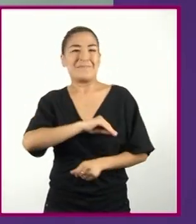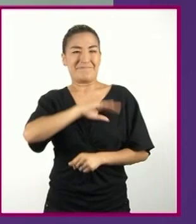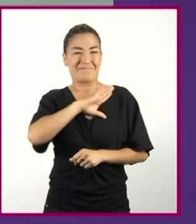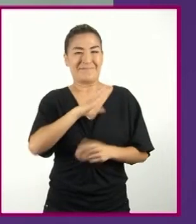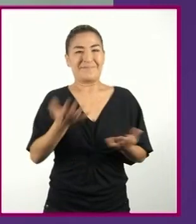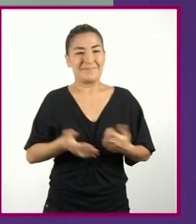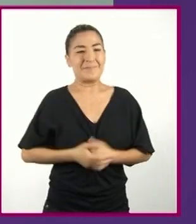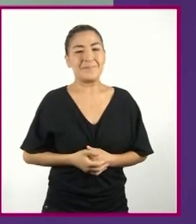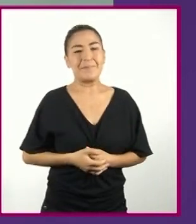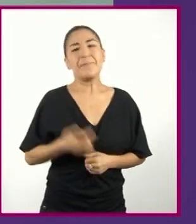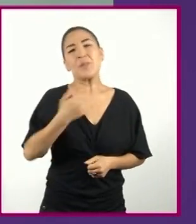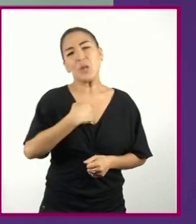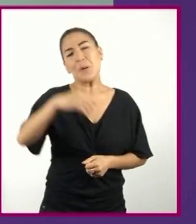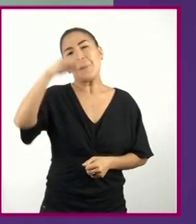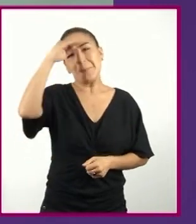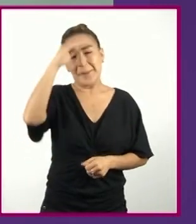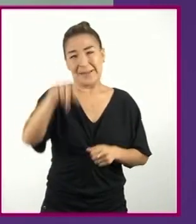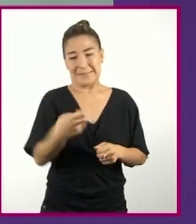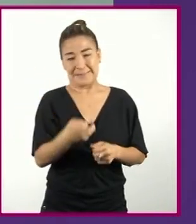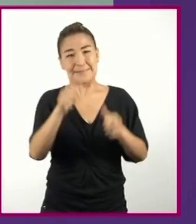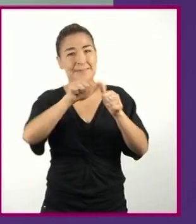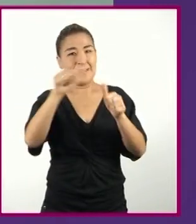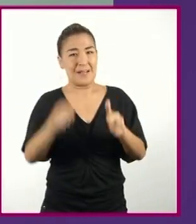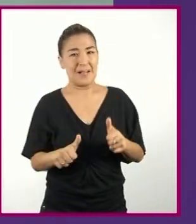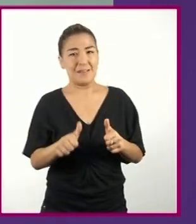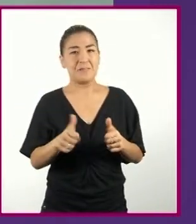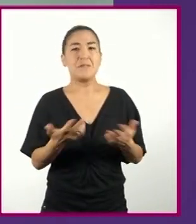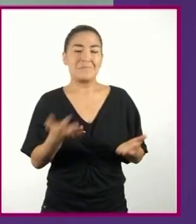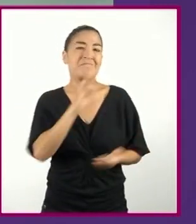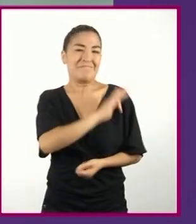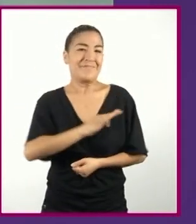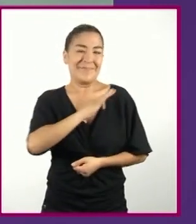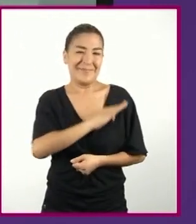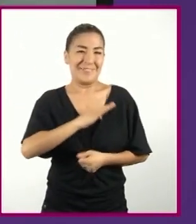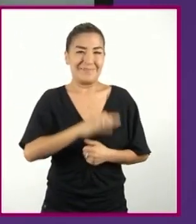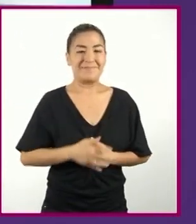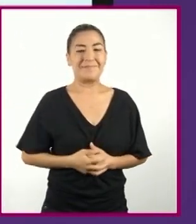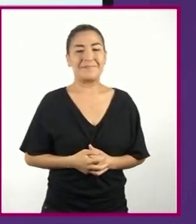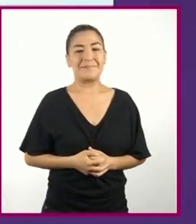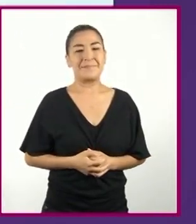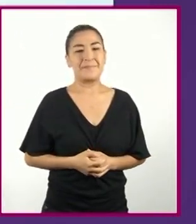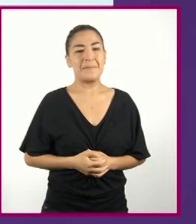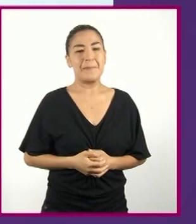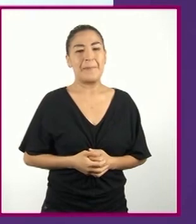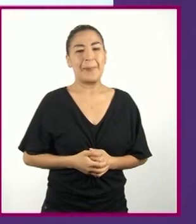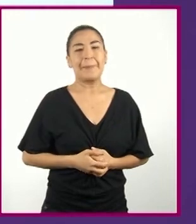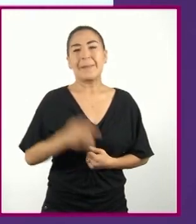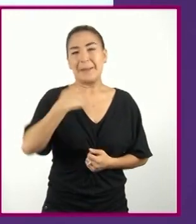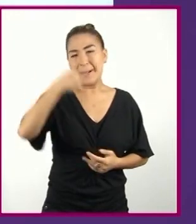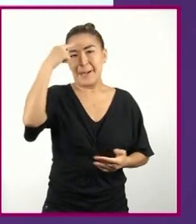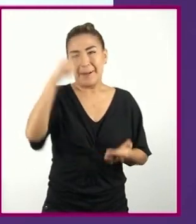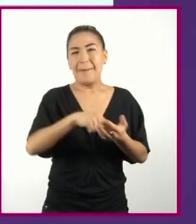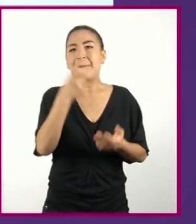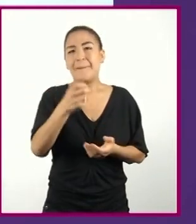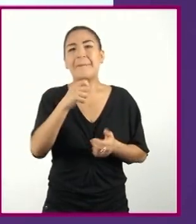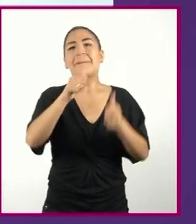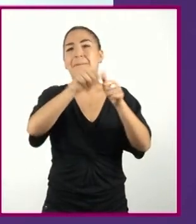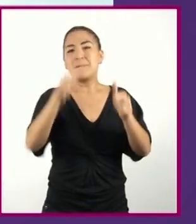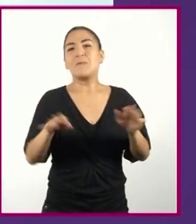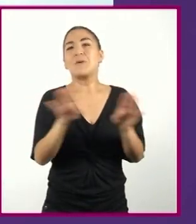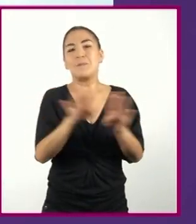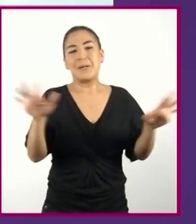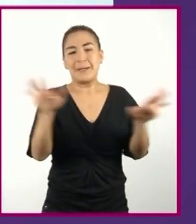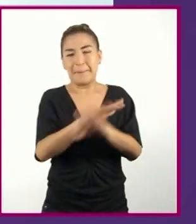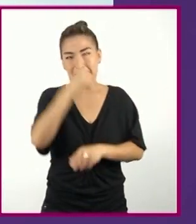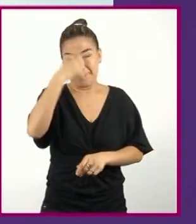Yo pienso que el arte es felicidad. Creo que el arte modifica de una manera muy exponencialmente